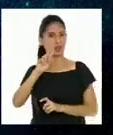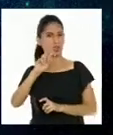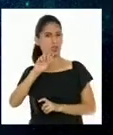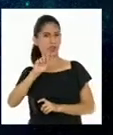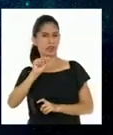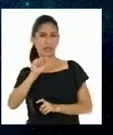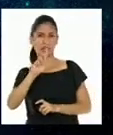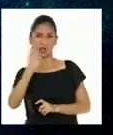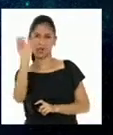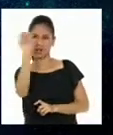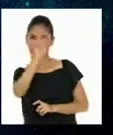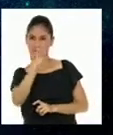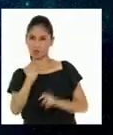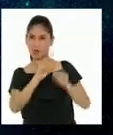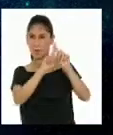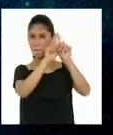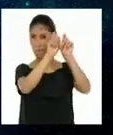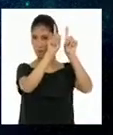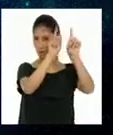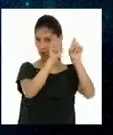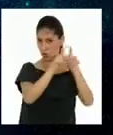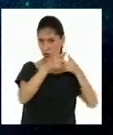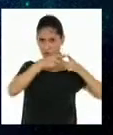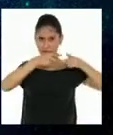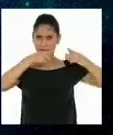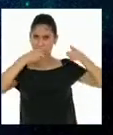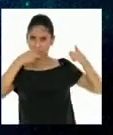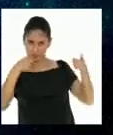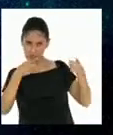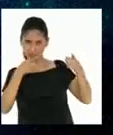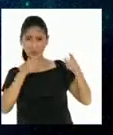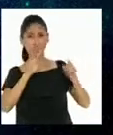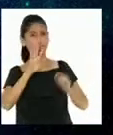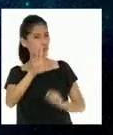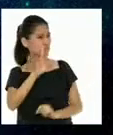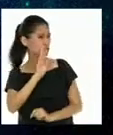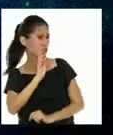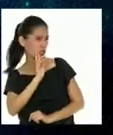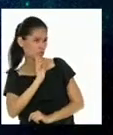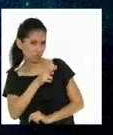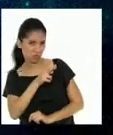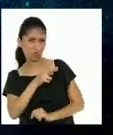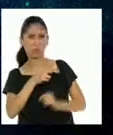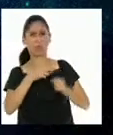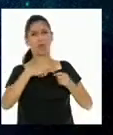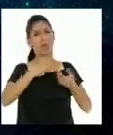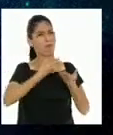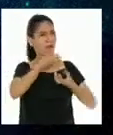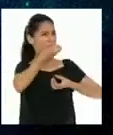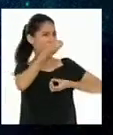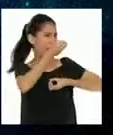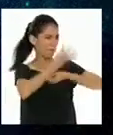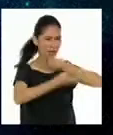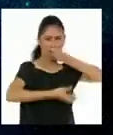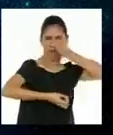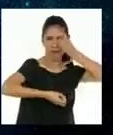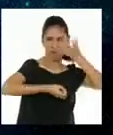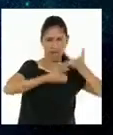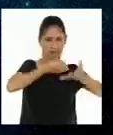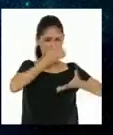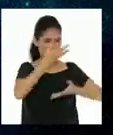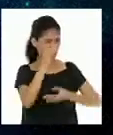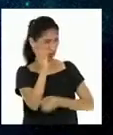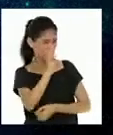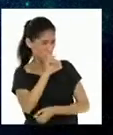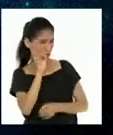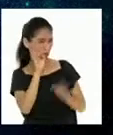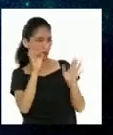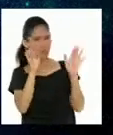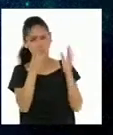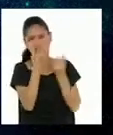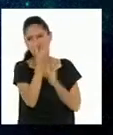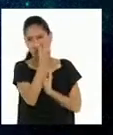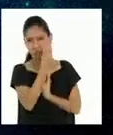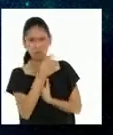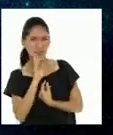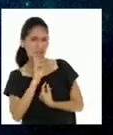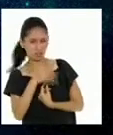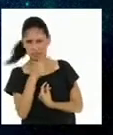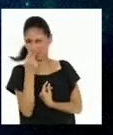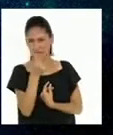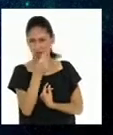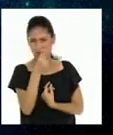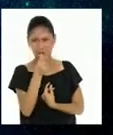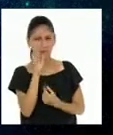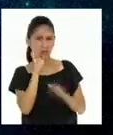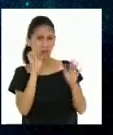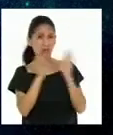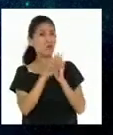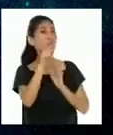abiertas cuyas respuestas se expresan con una breve palabra o cantidad. Por ejemplo, el estado civil, la ocupación,